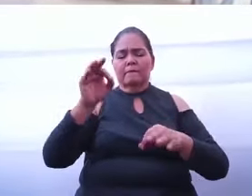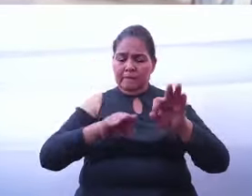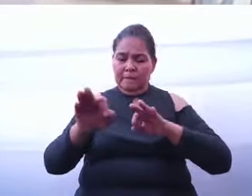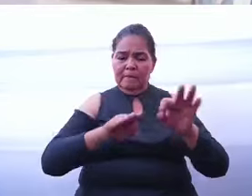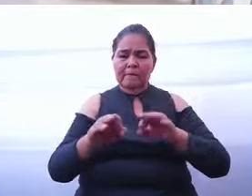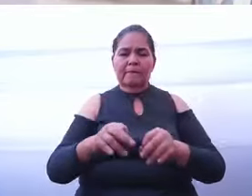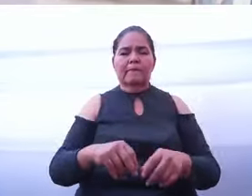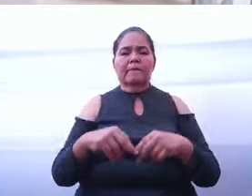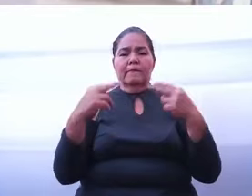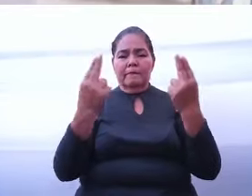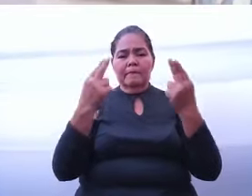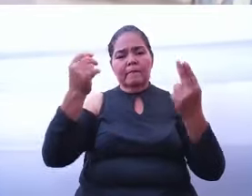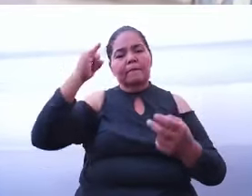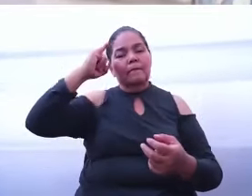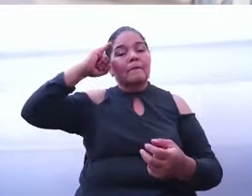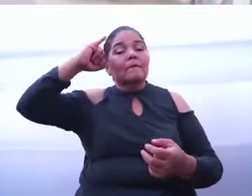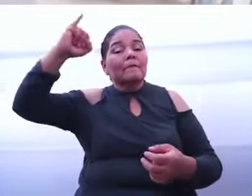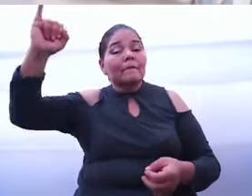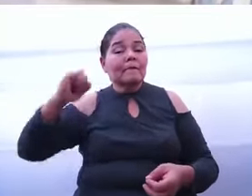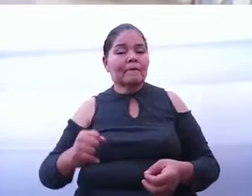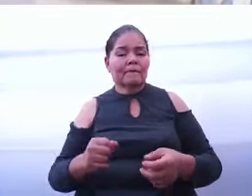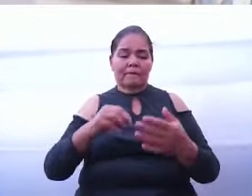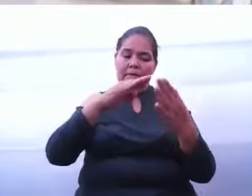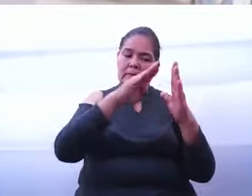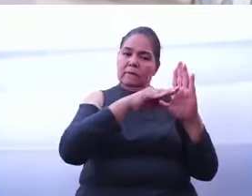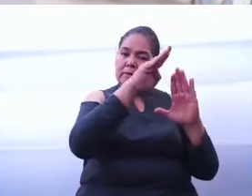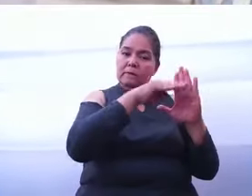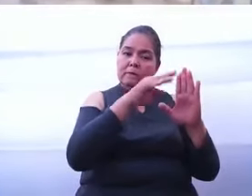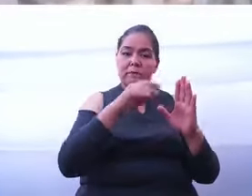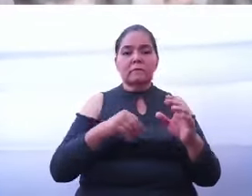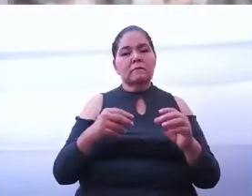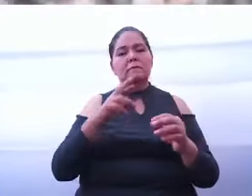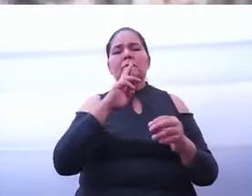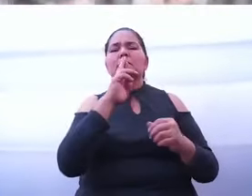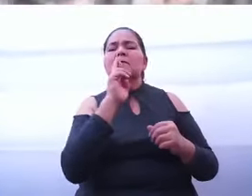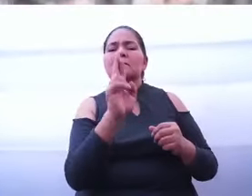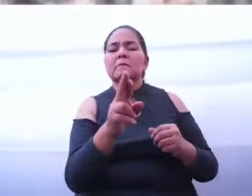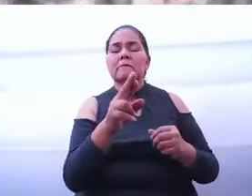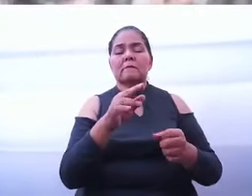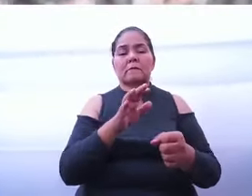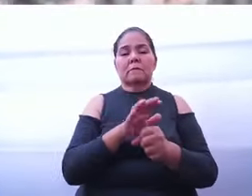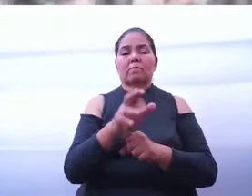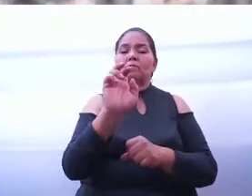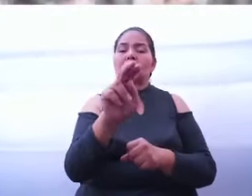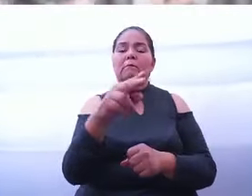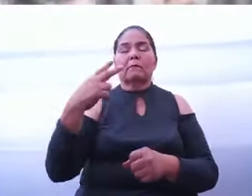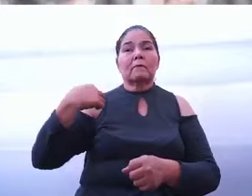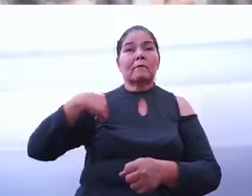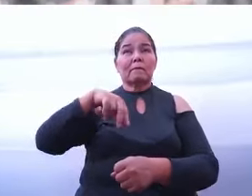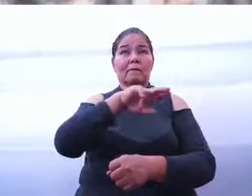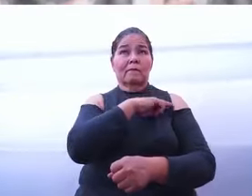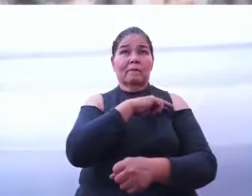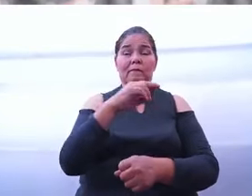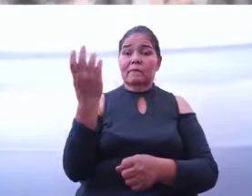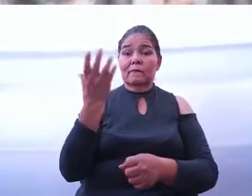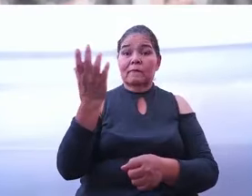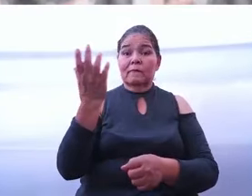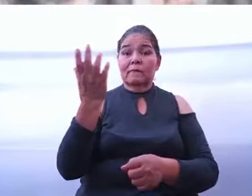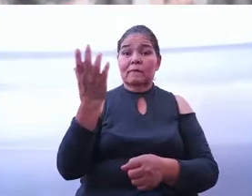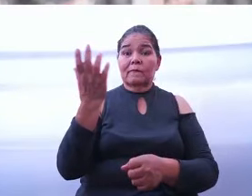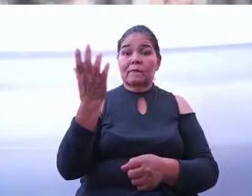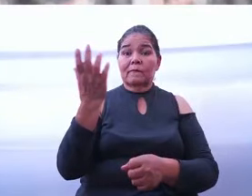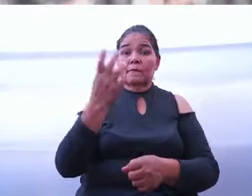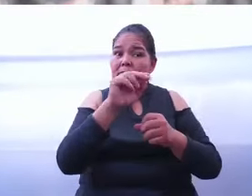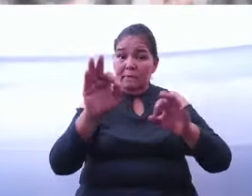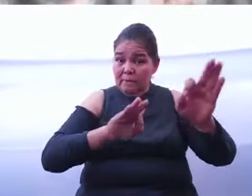de medición de los resultados. Por ello, nuestro compromiso es firme con la recuperación de la paz y la